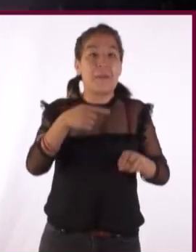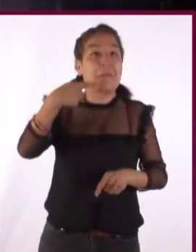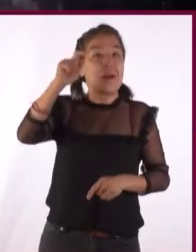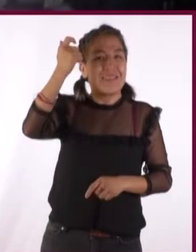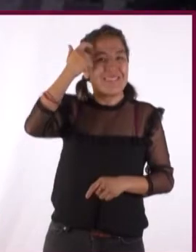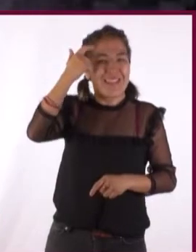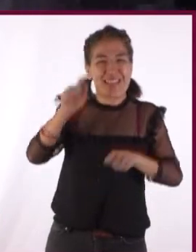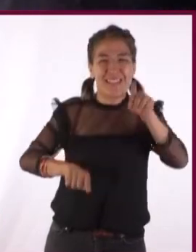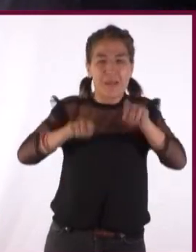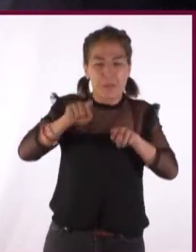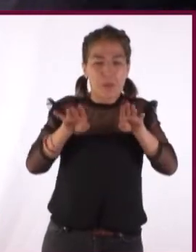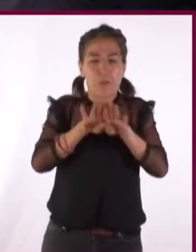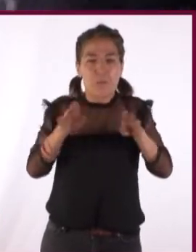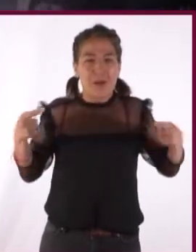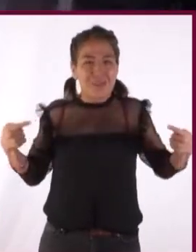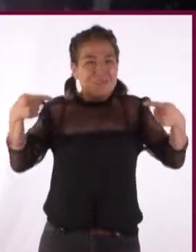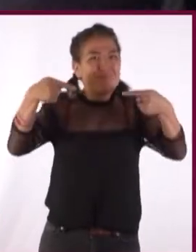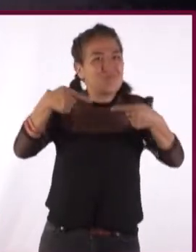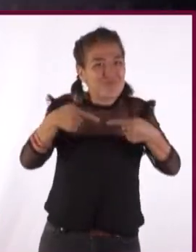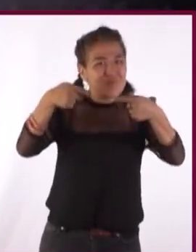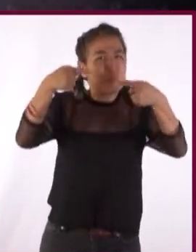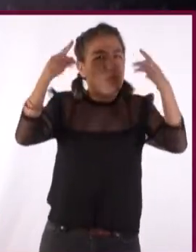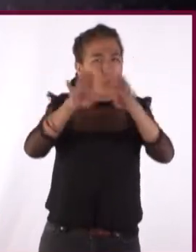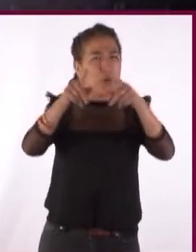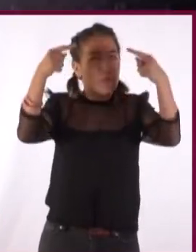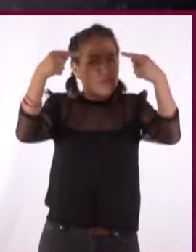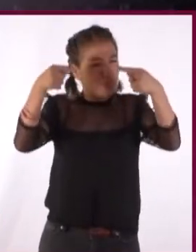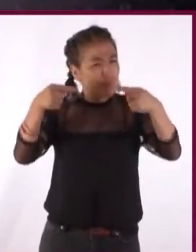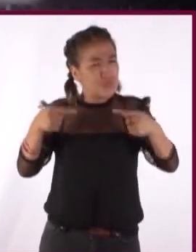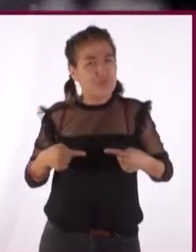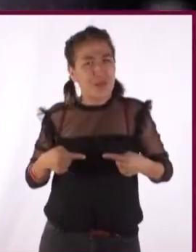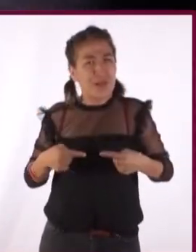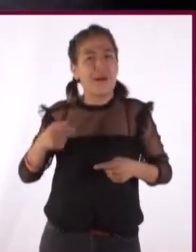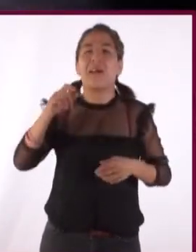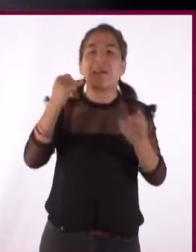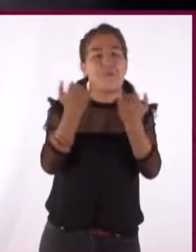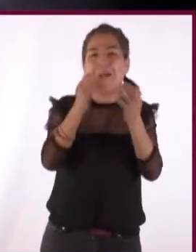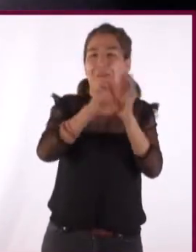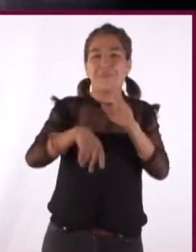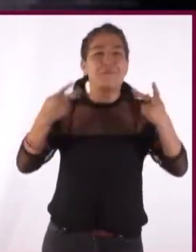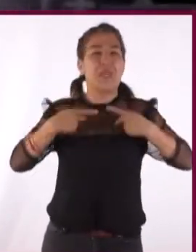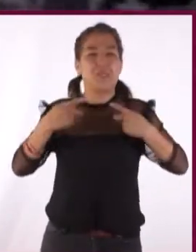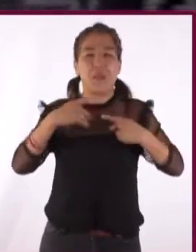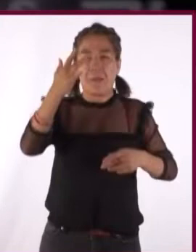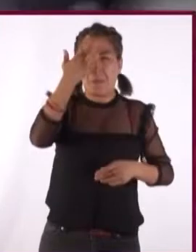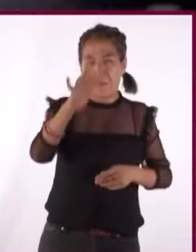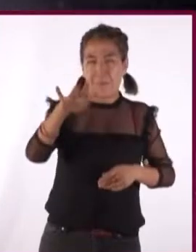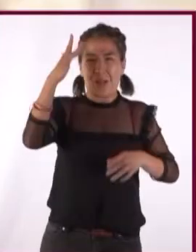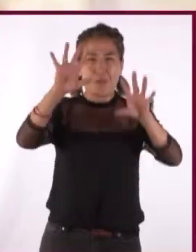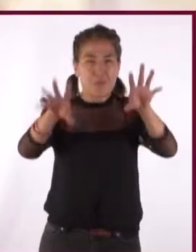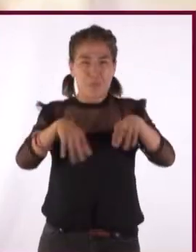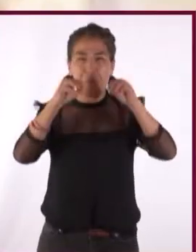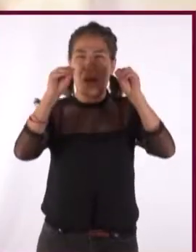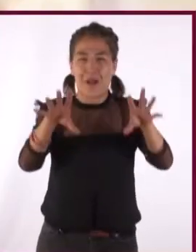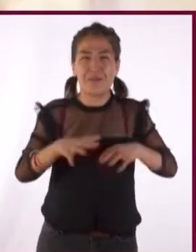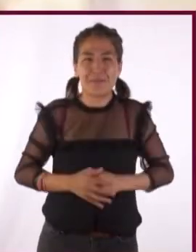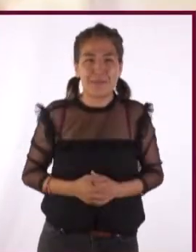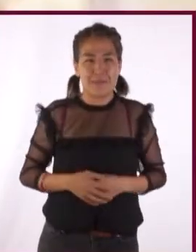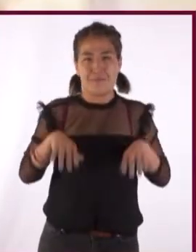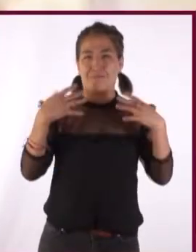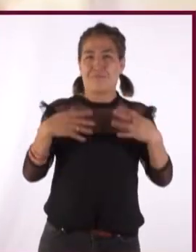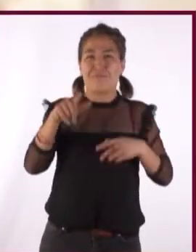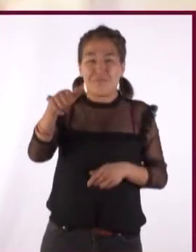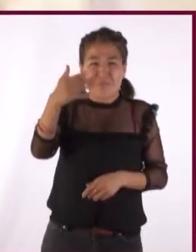pero uno dice, sí sabe a catsup. Entonces, lo que hacen los magos son buenísimos para